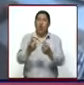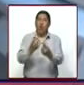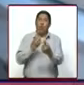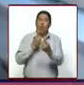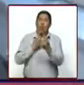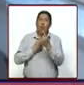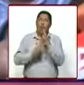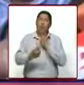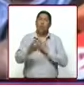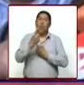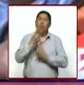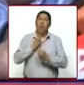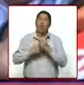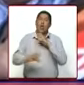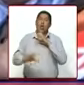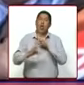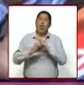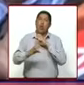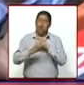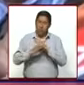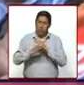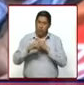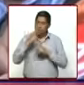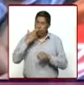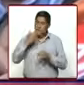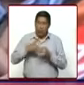de bloqueo, en este momento,